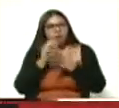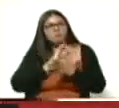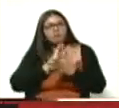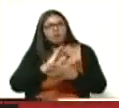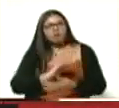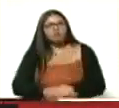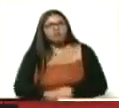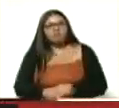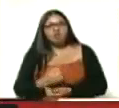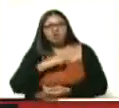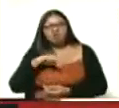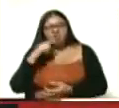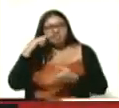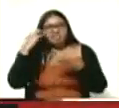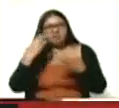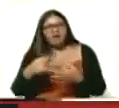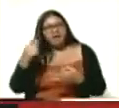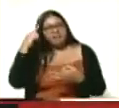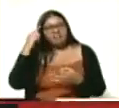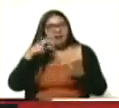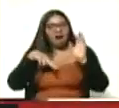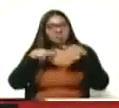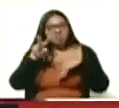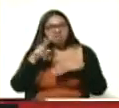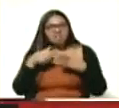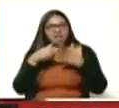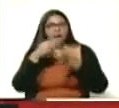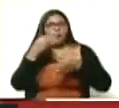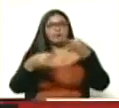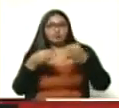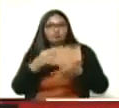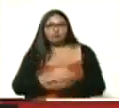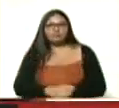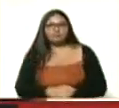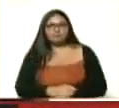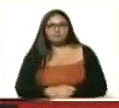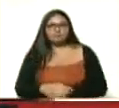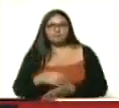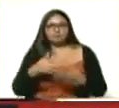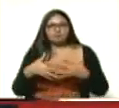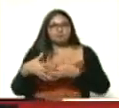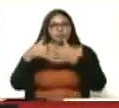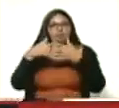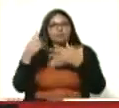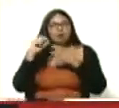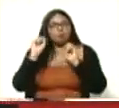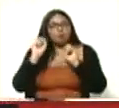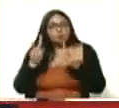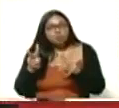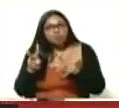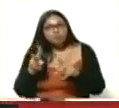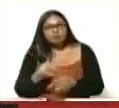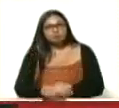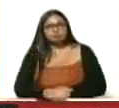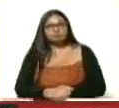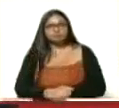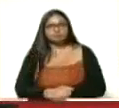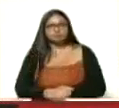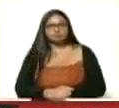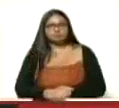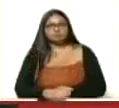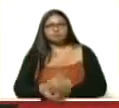estamos seguros de que el día 12 se da ese juicio. Pues Estados Unidos tiene la oportunidad de, una